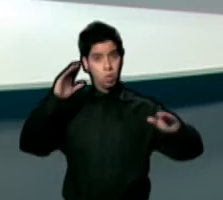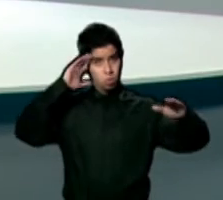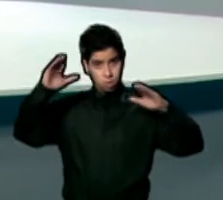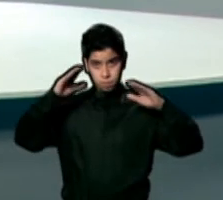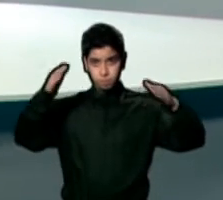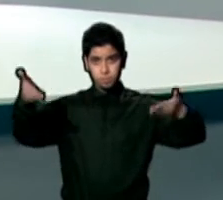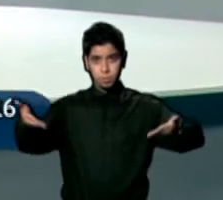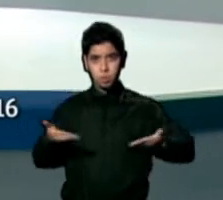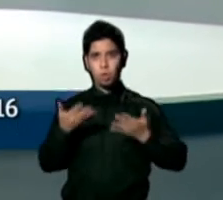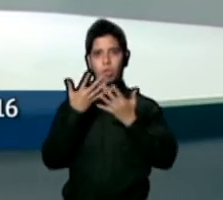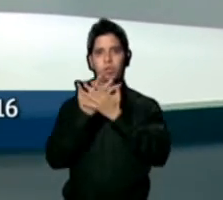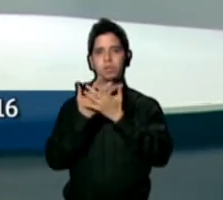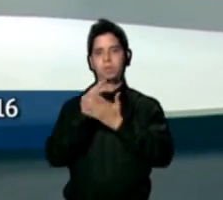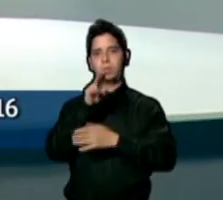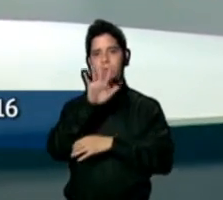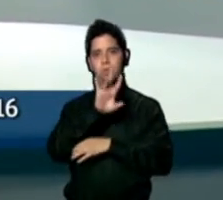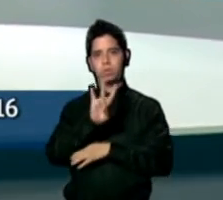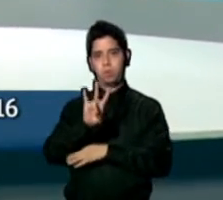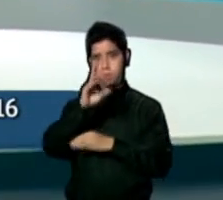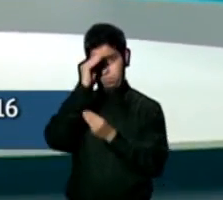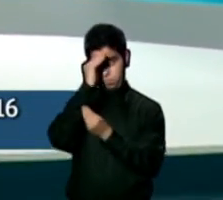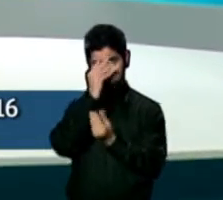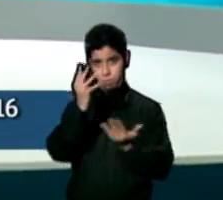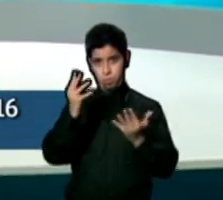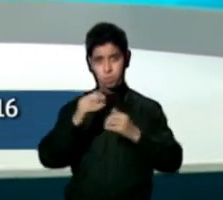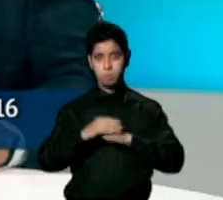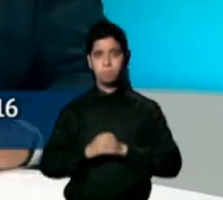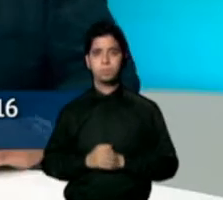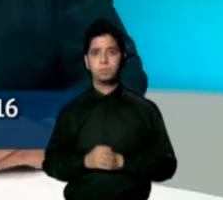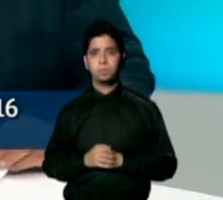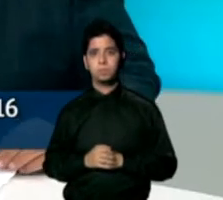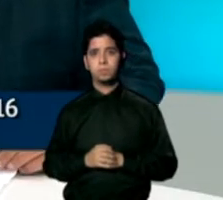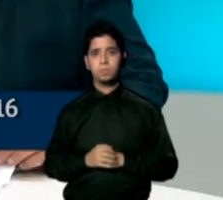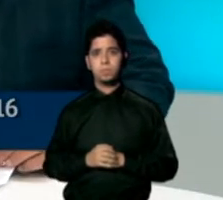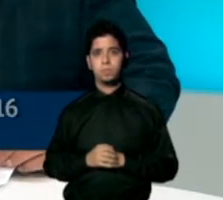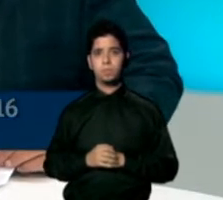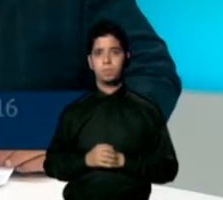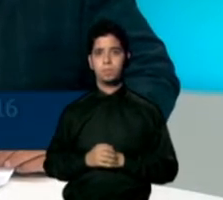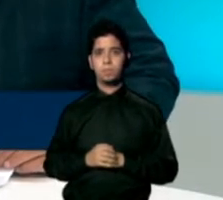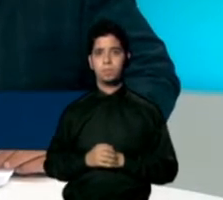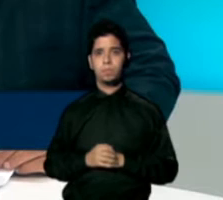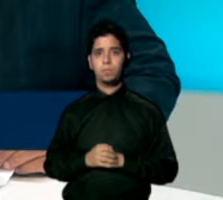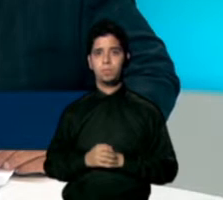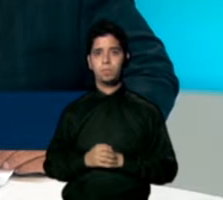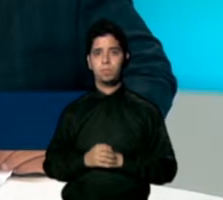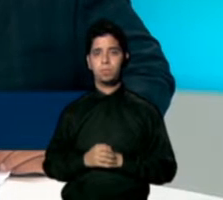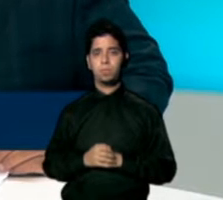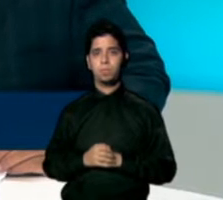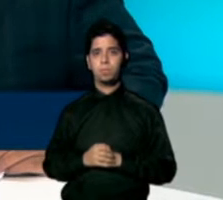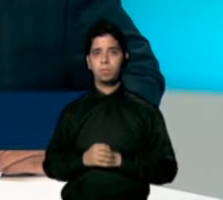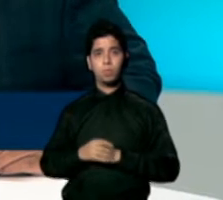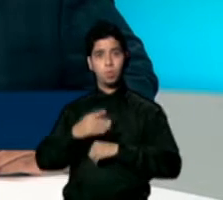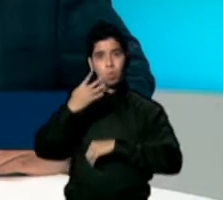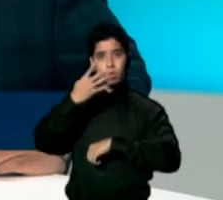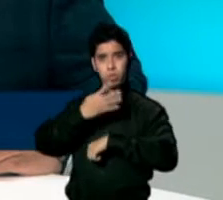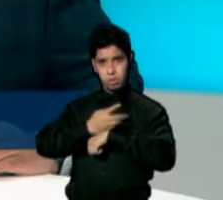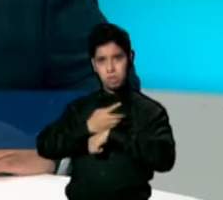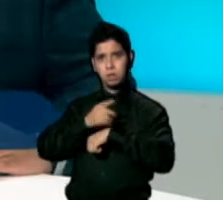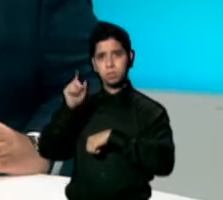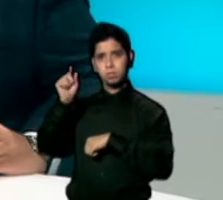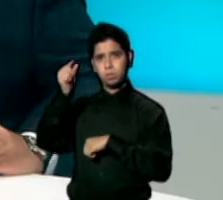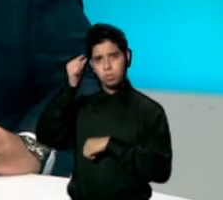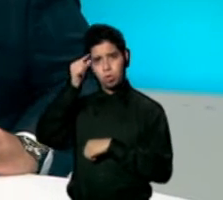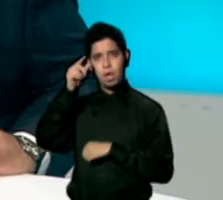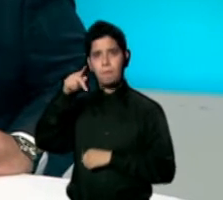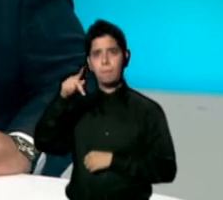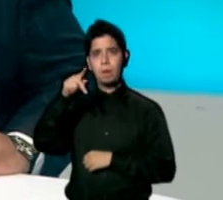Bienvenidos a Noticias 24/7. De inmediato pasamos a las informaciones. A 4 días que el candidato a la gobernación y presidente